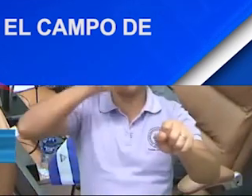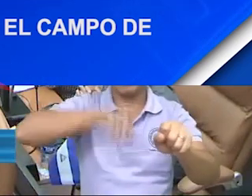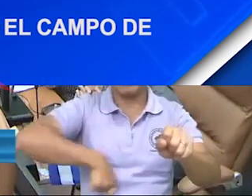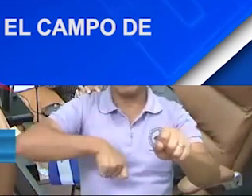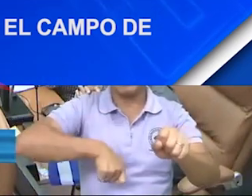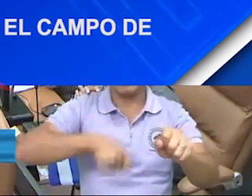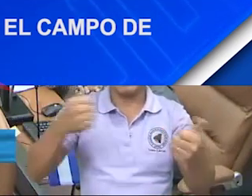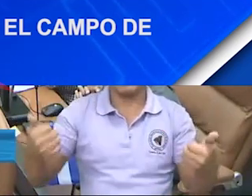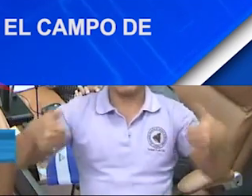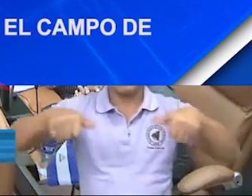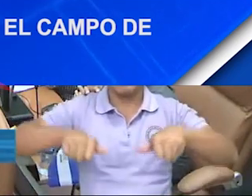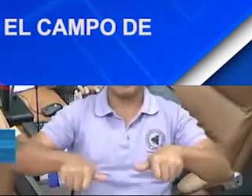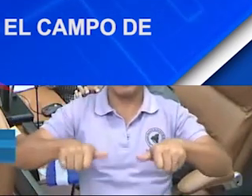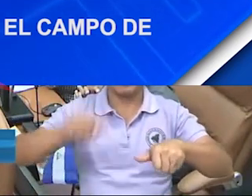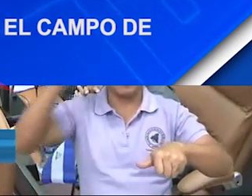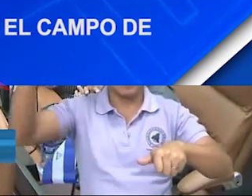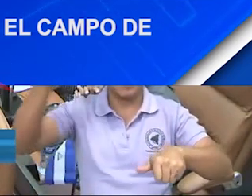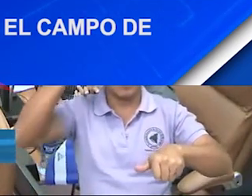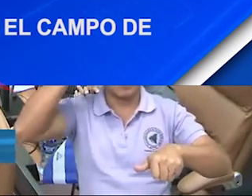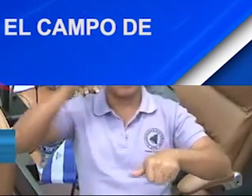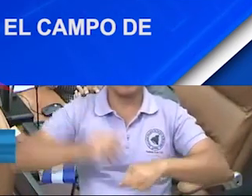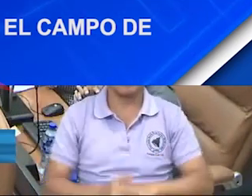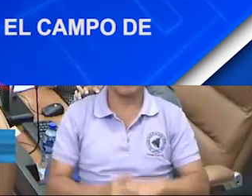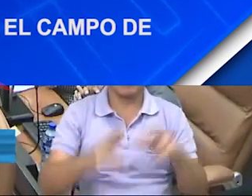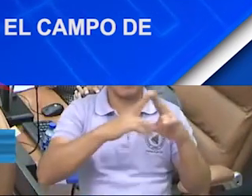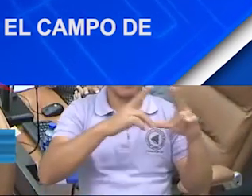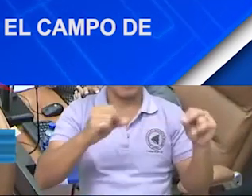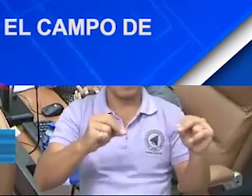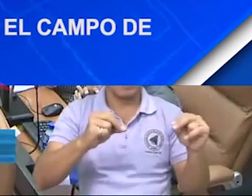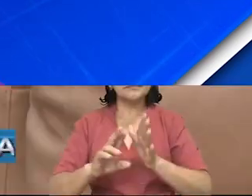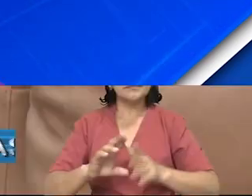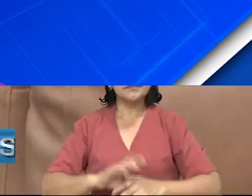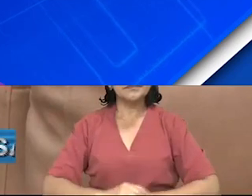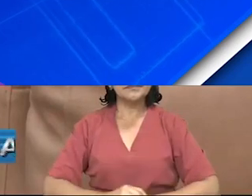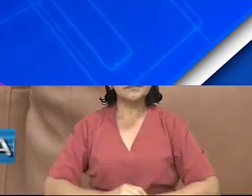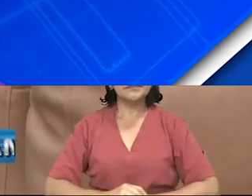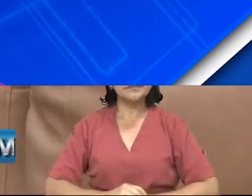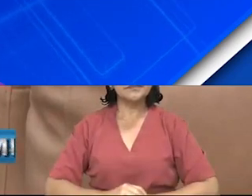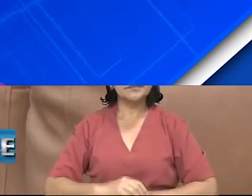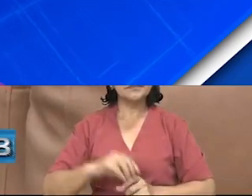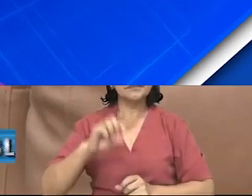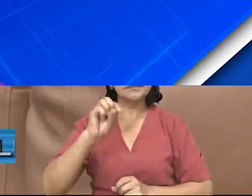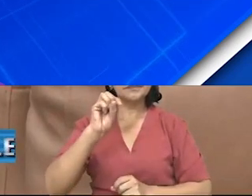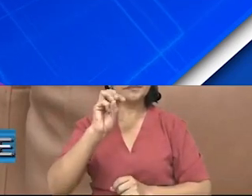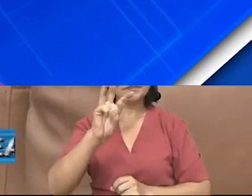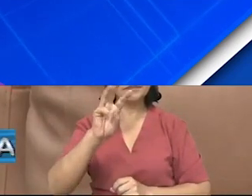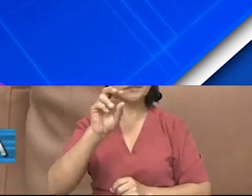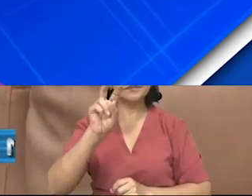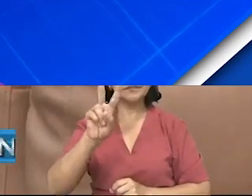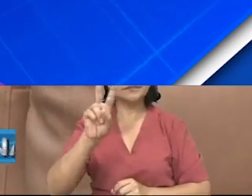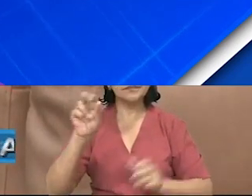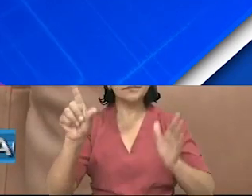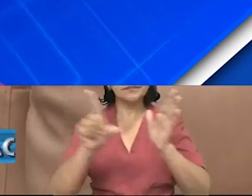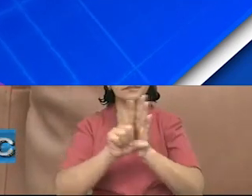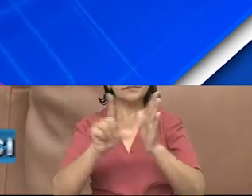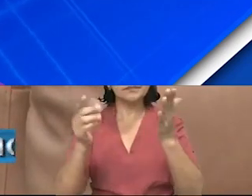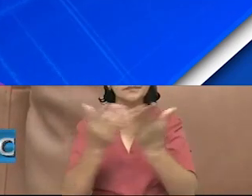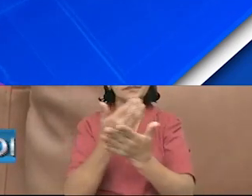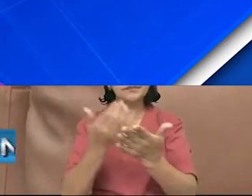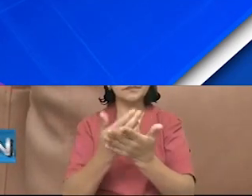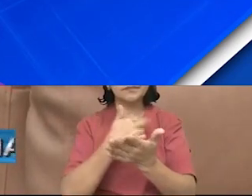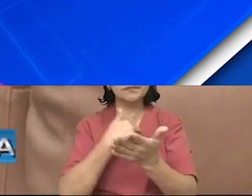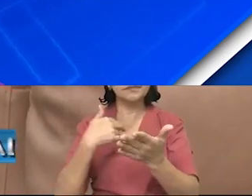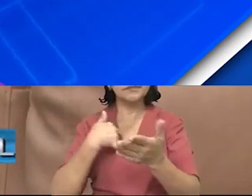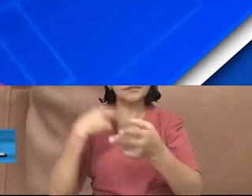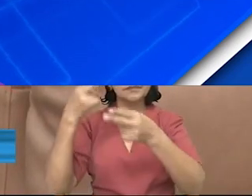digesto jurídico nicaragüense de la materia de orden interno. Las 32 normas nuevas se incorporan